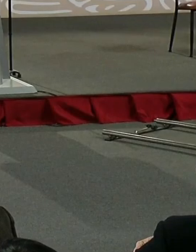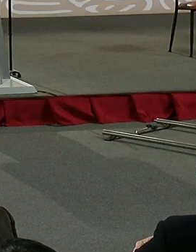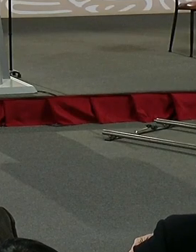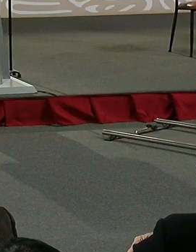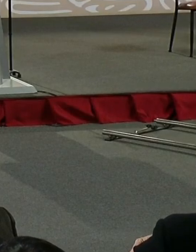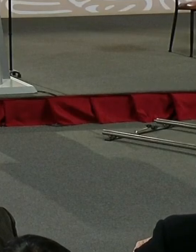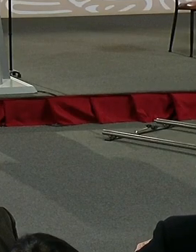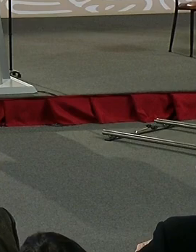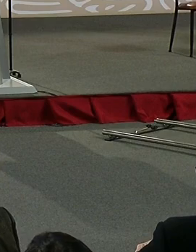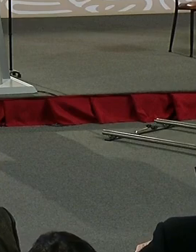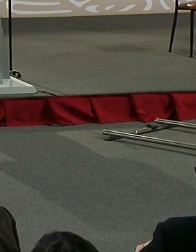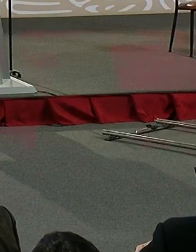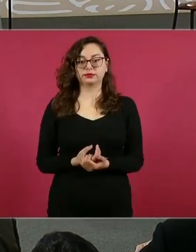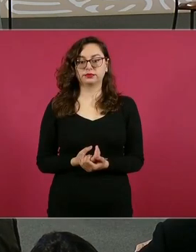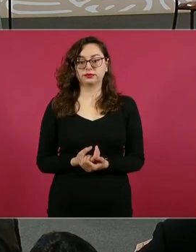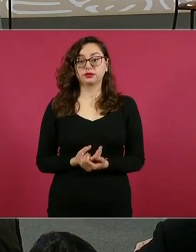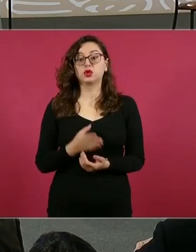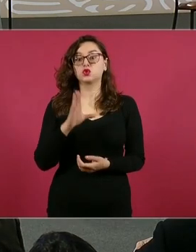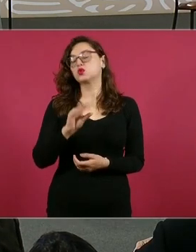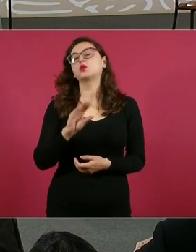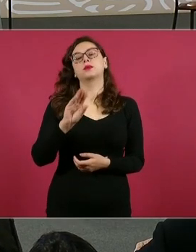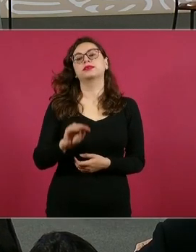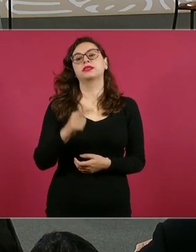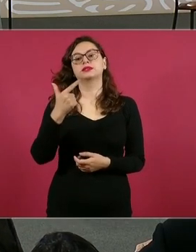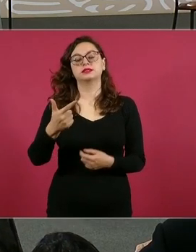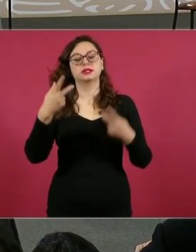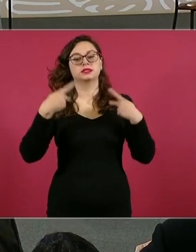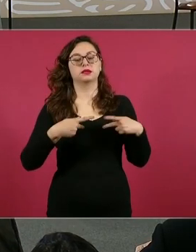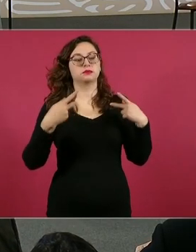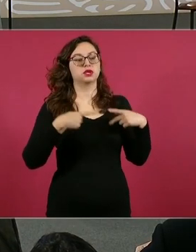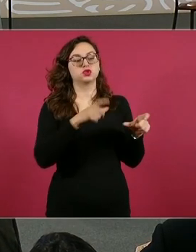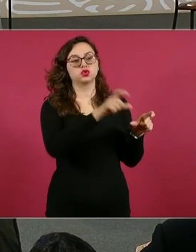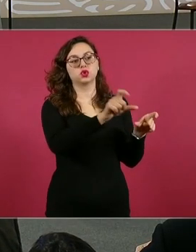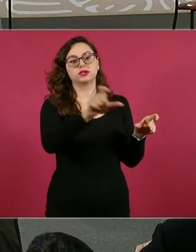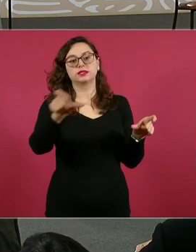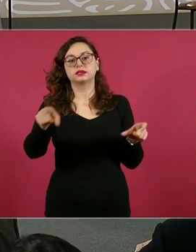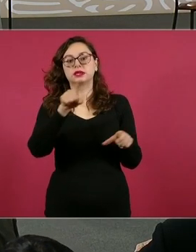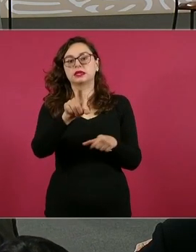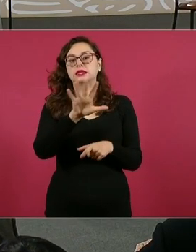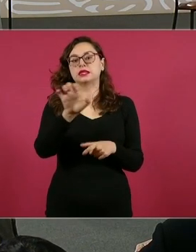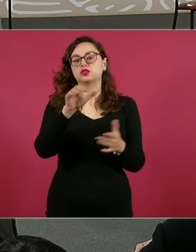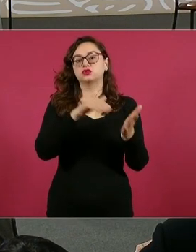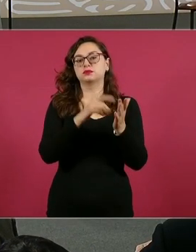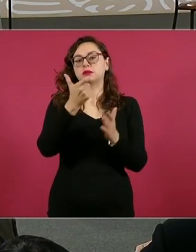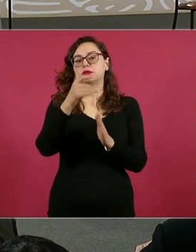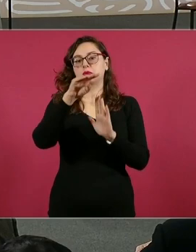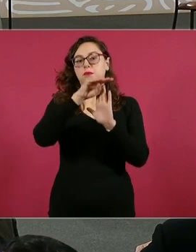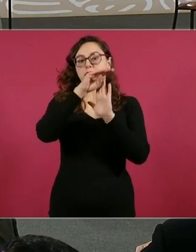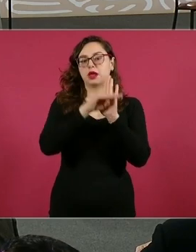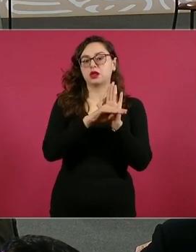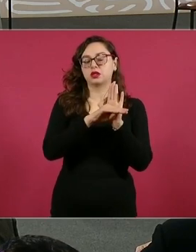más por montos menores cada uno de ellos de 500,000 pesos entre el 16 y el año